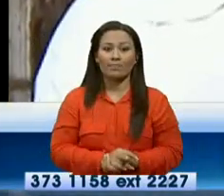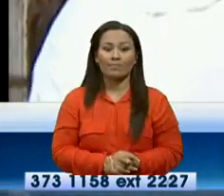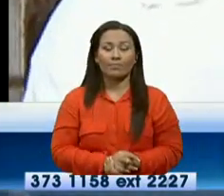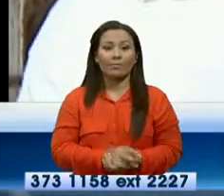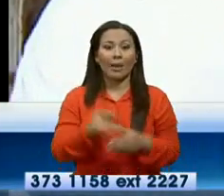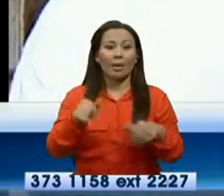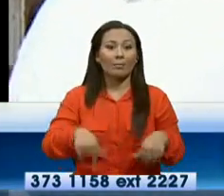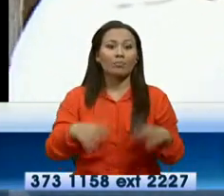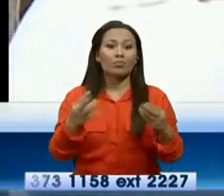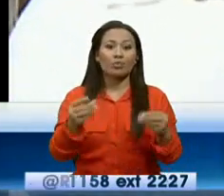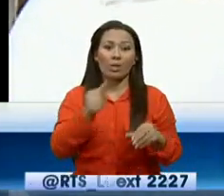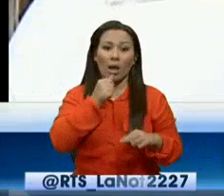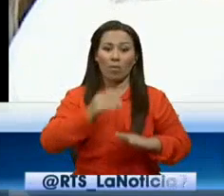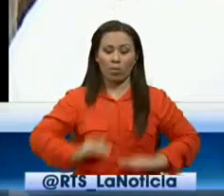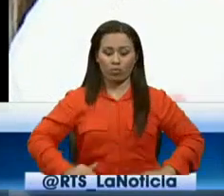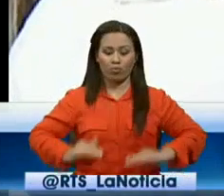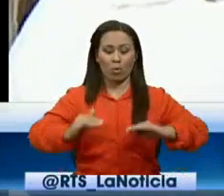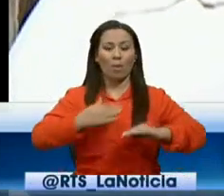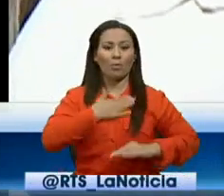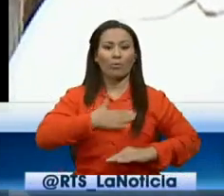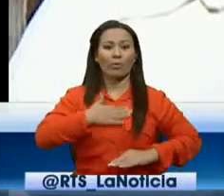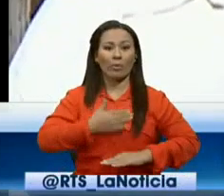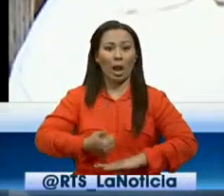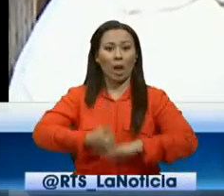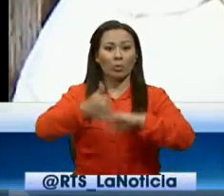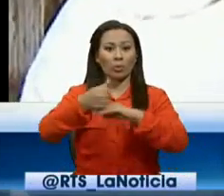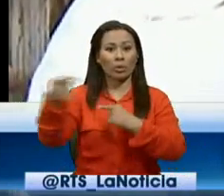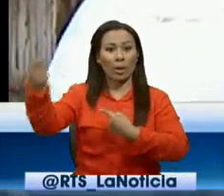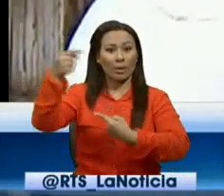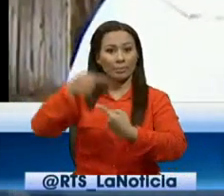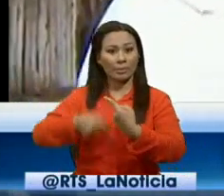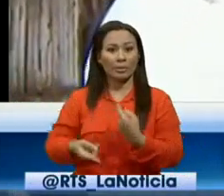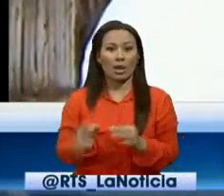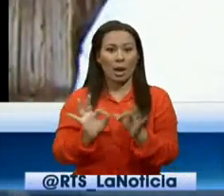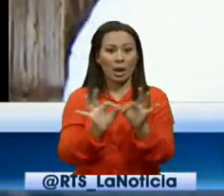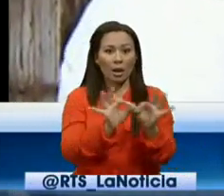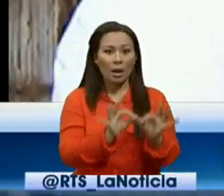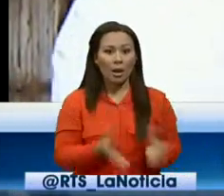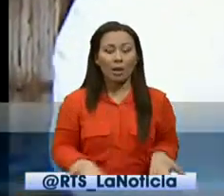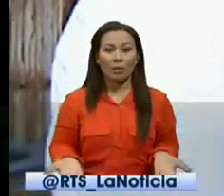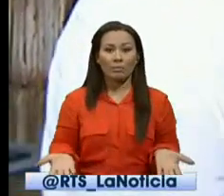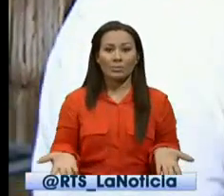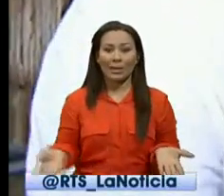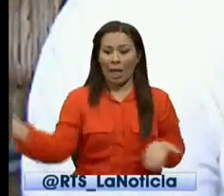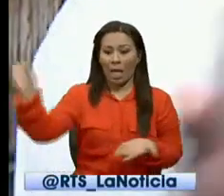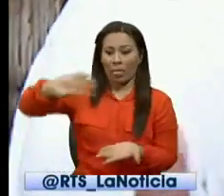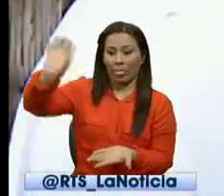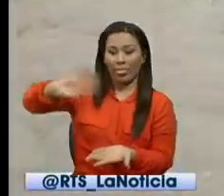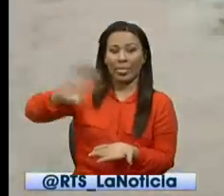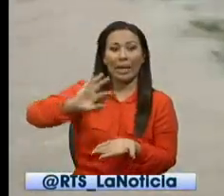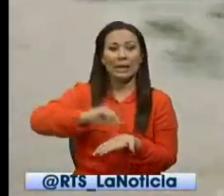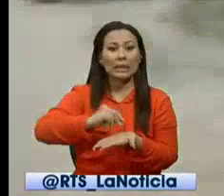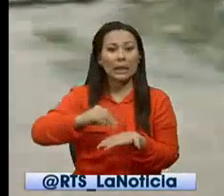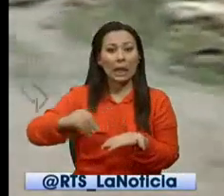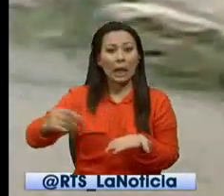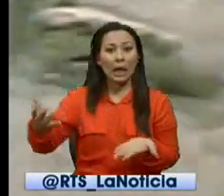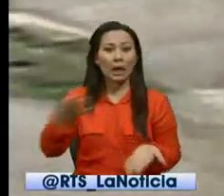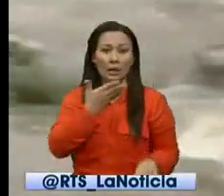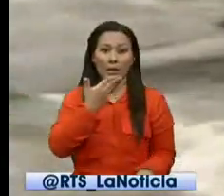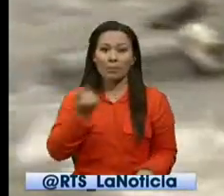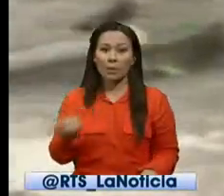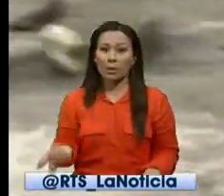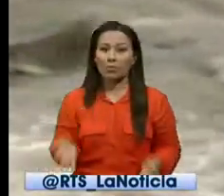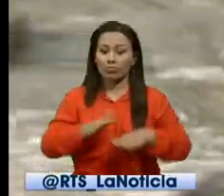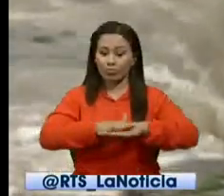está inundando. Yo creo que aquí las autoridades deberían tomar carta en el asunto y por lo menos, qué sé yo, rellenar algo.